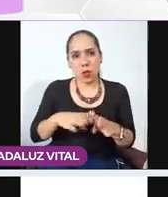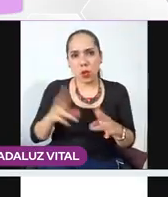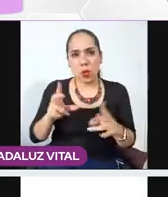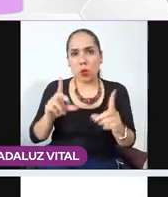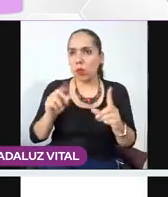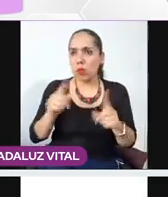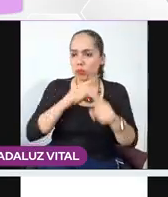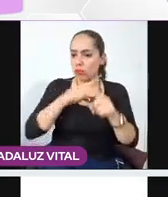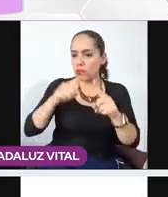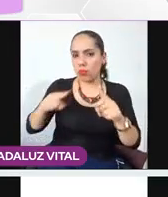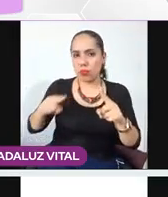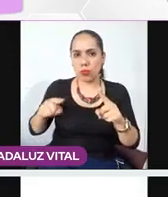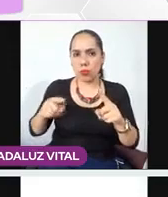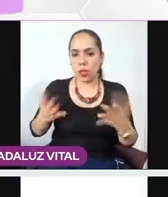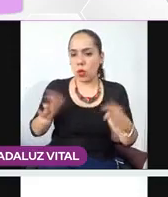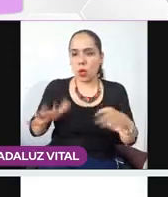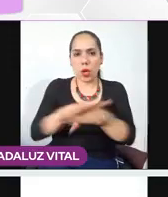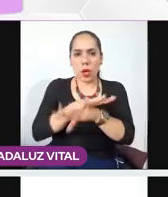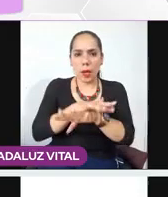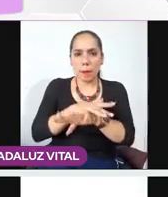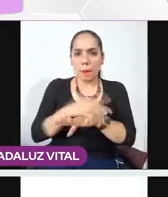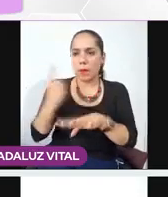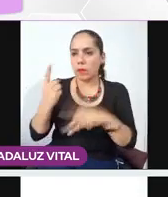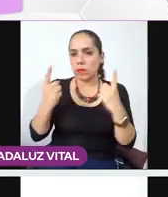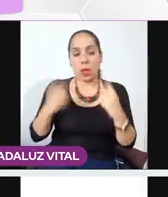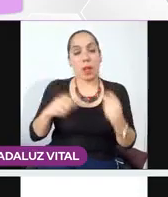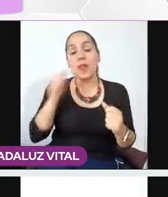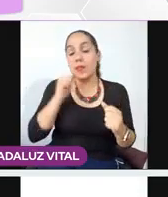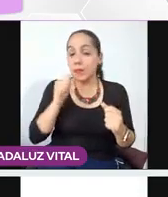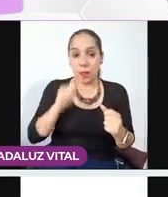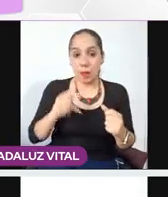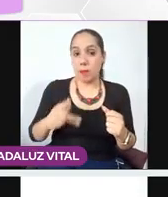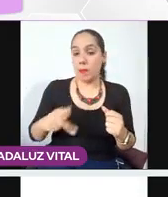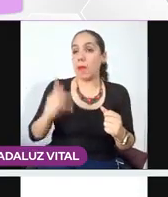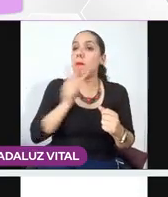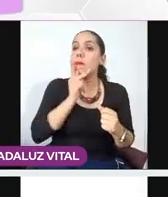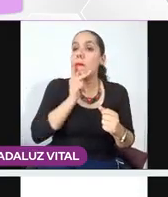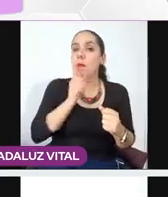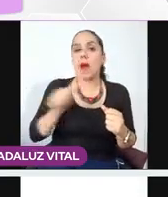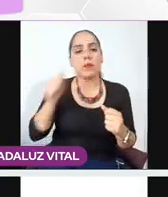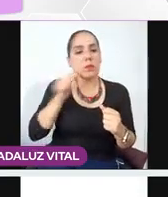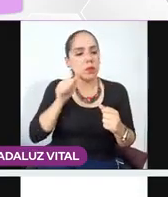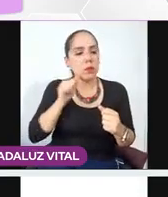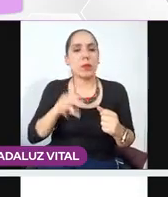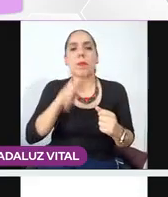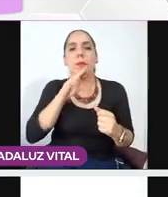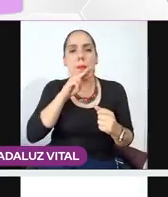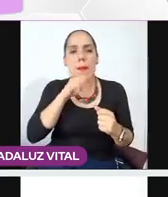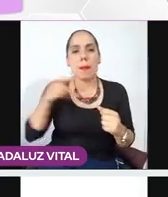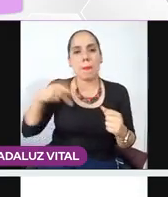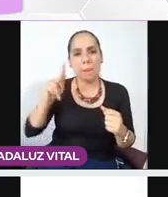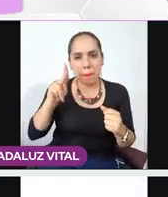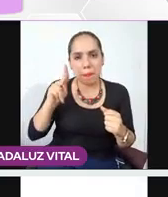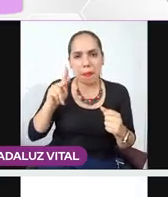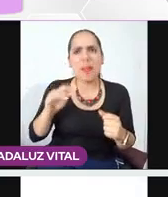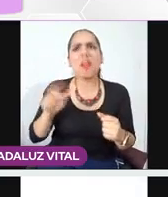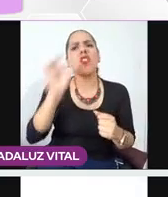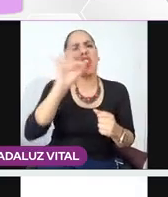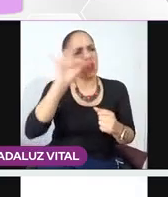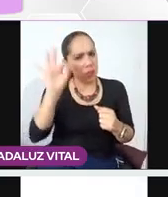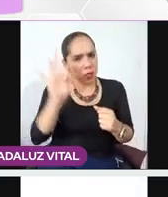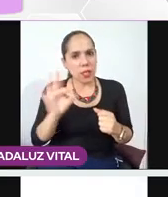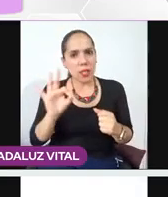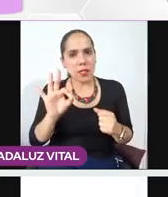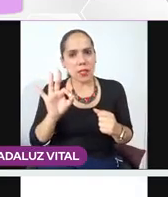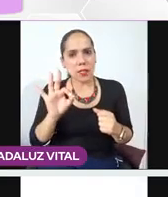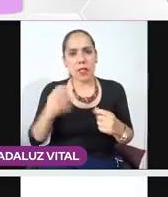sea, siempre es papá y mamá, punto. Pero sí podemos tener personas que puedan ser representativas, por ejemplo,